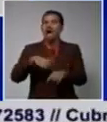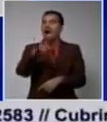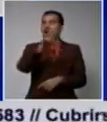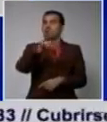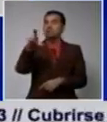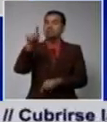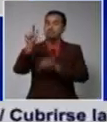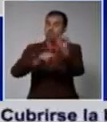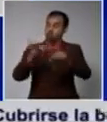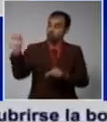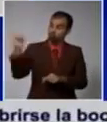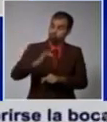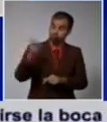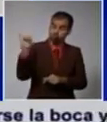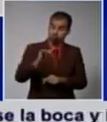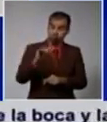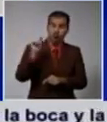mismos.